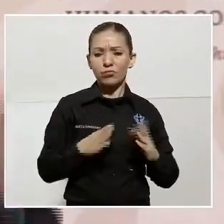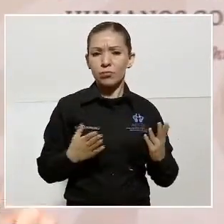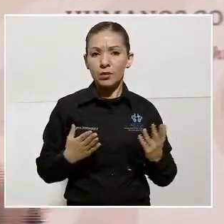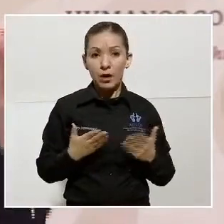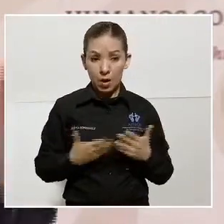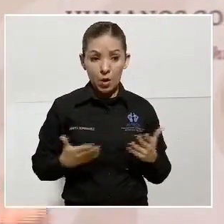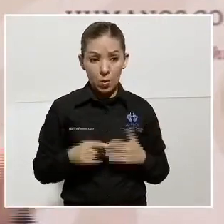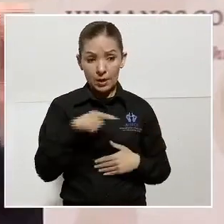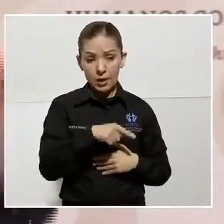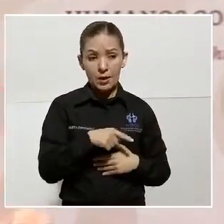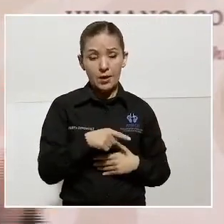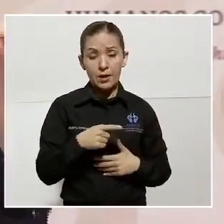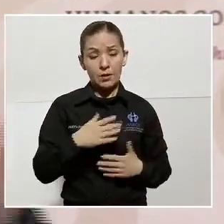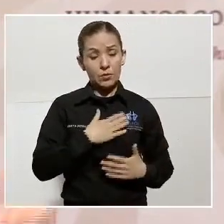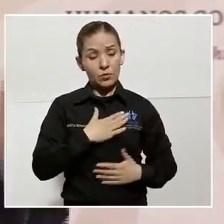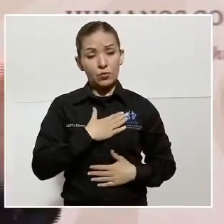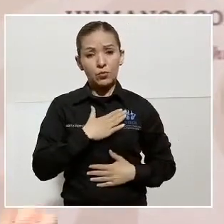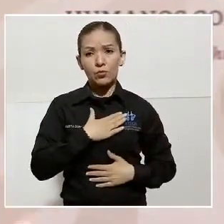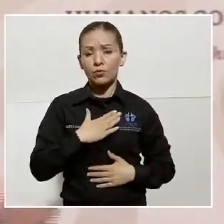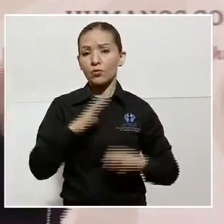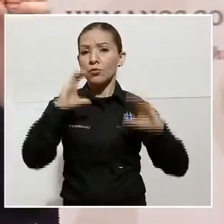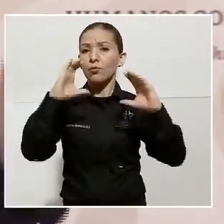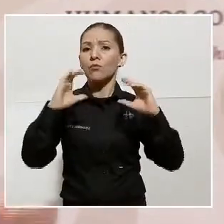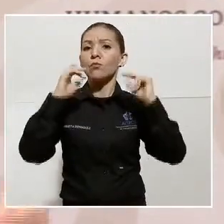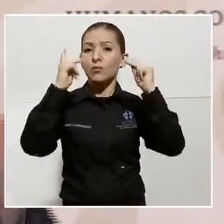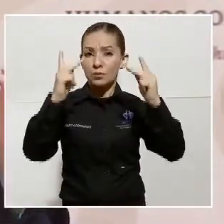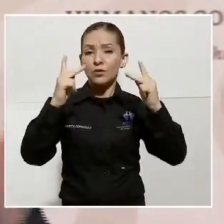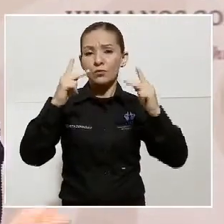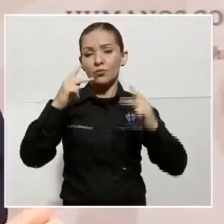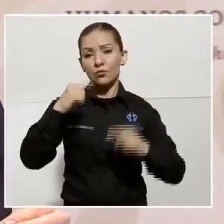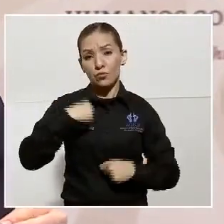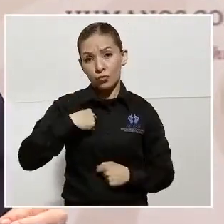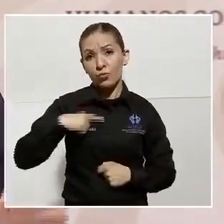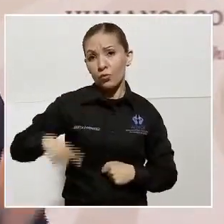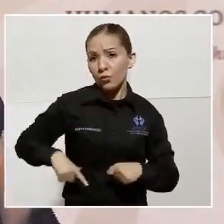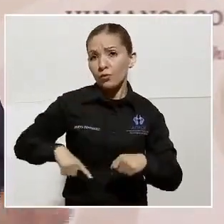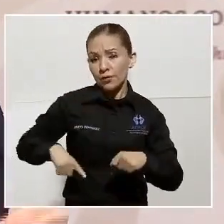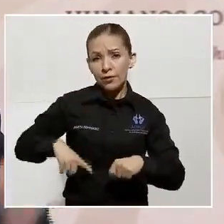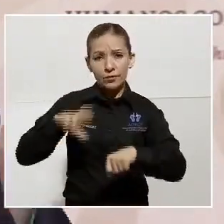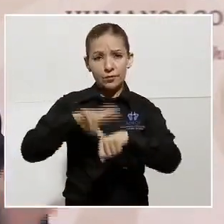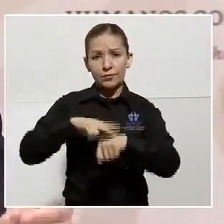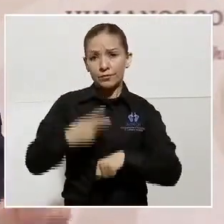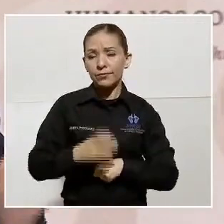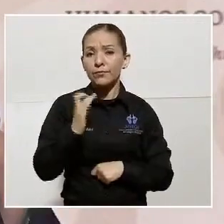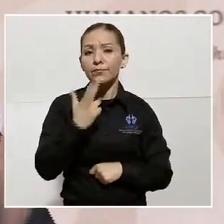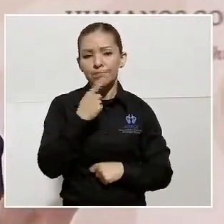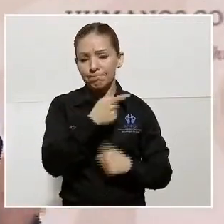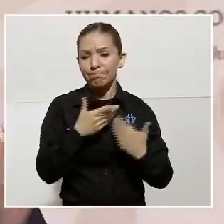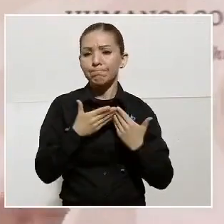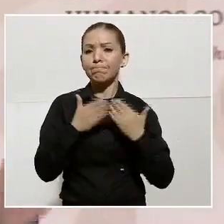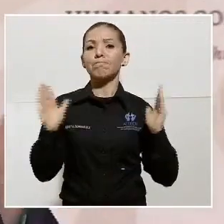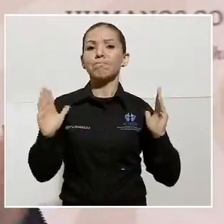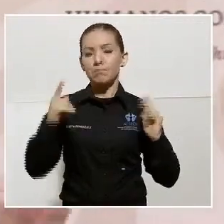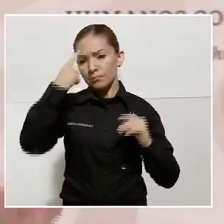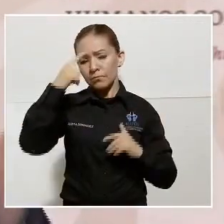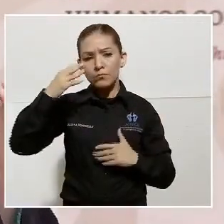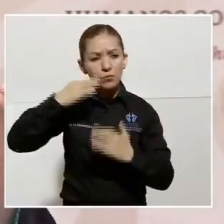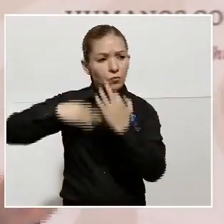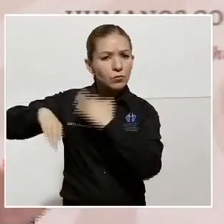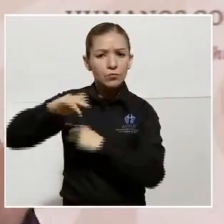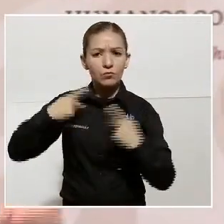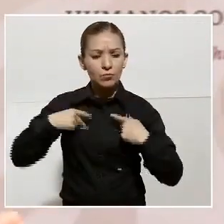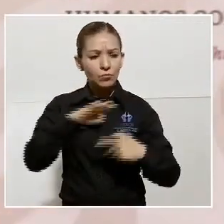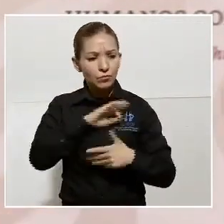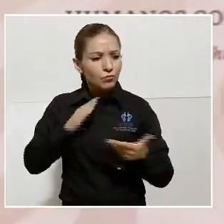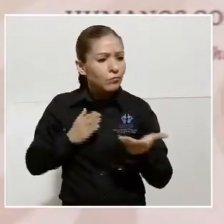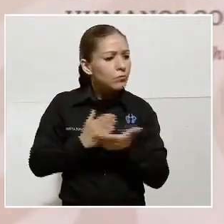tienen el compromiso de parte de una servidora y de gobierno del Estado que serán abiertos para que conozcamos